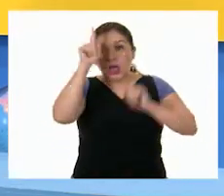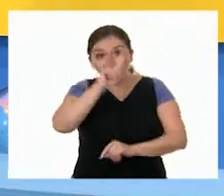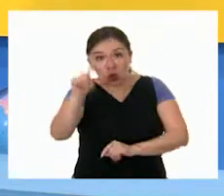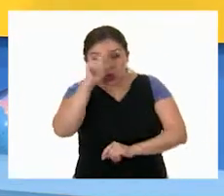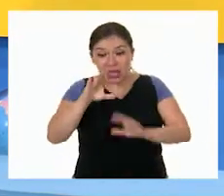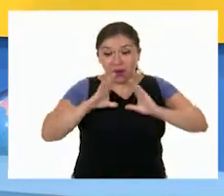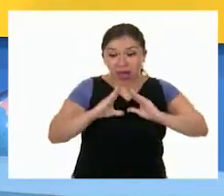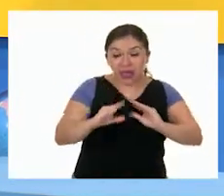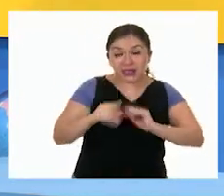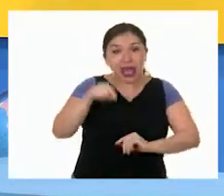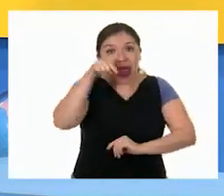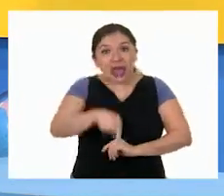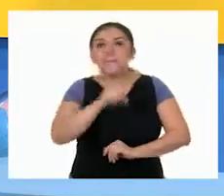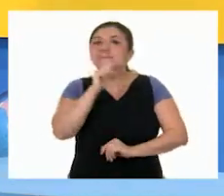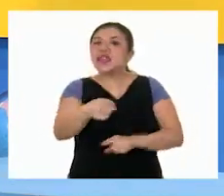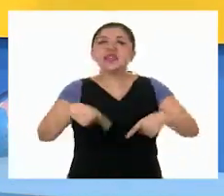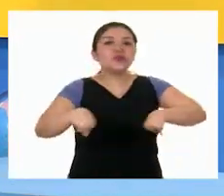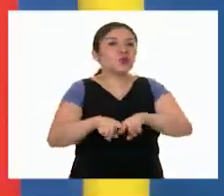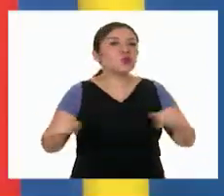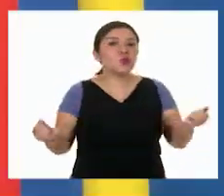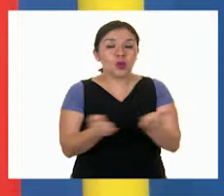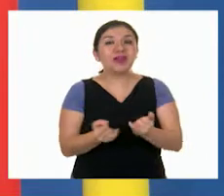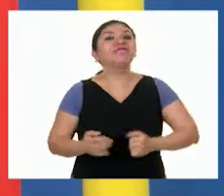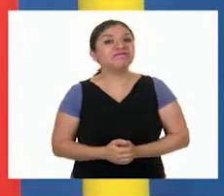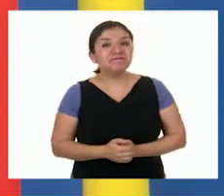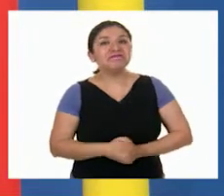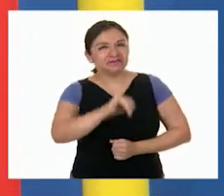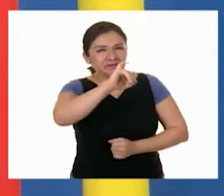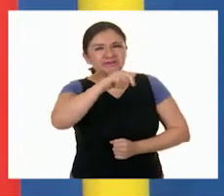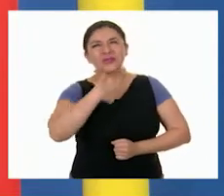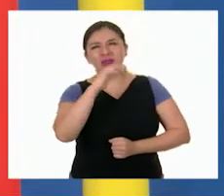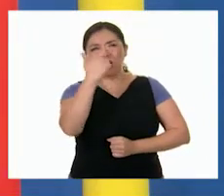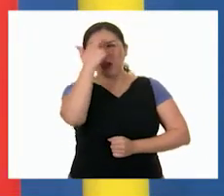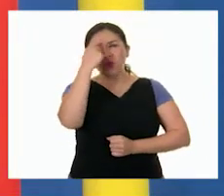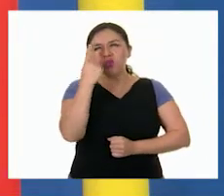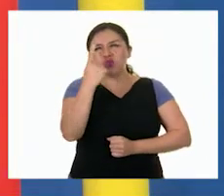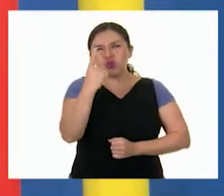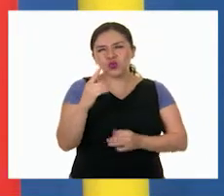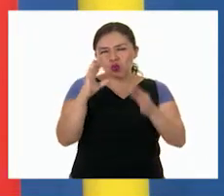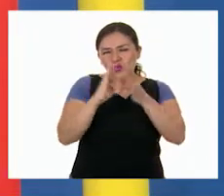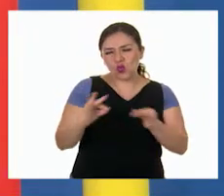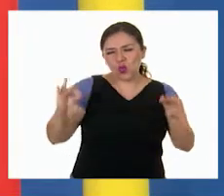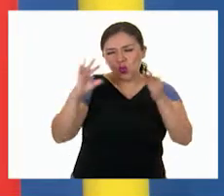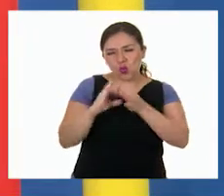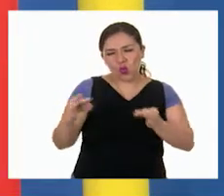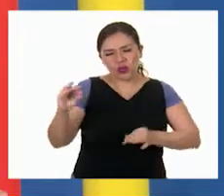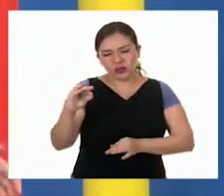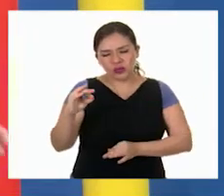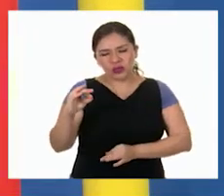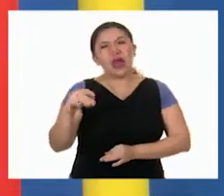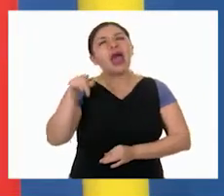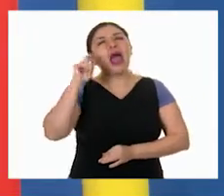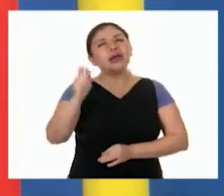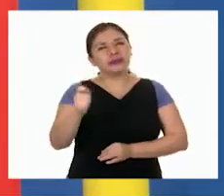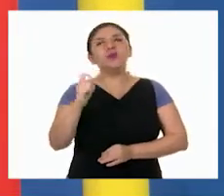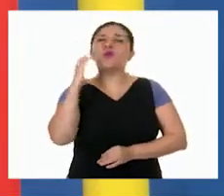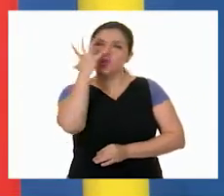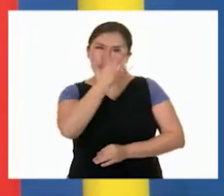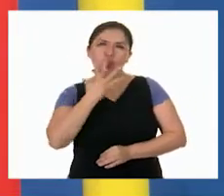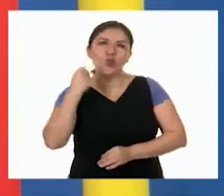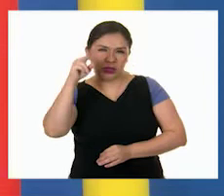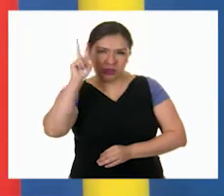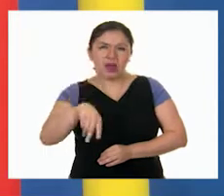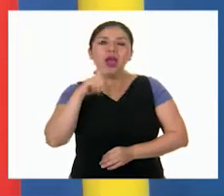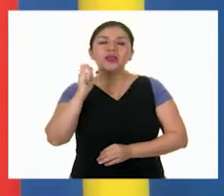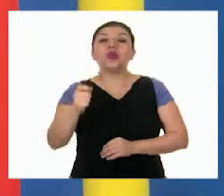moraleja, serán las mismas. Y yo me acuerdo de una fábula, bueno, era muy bonita.